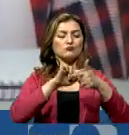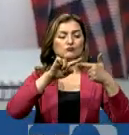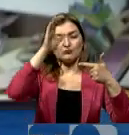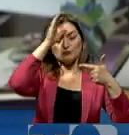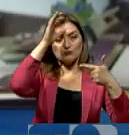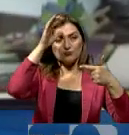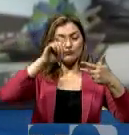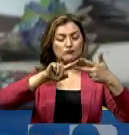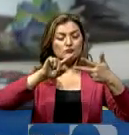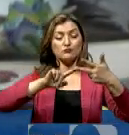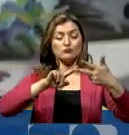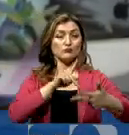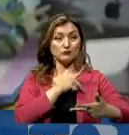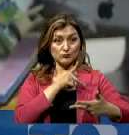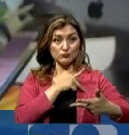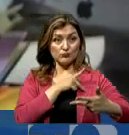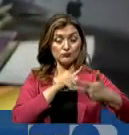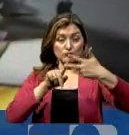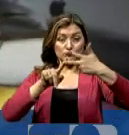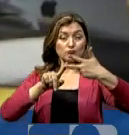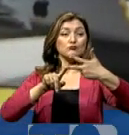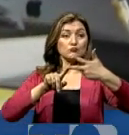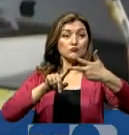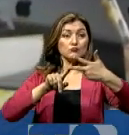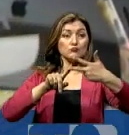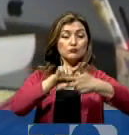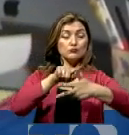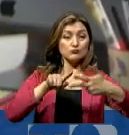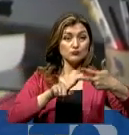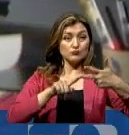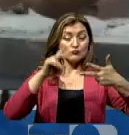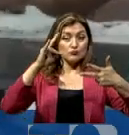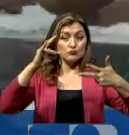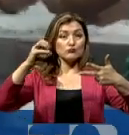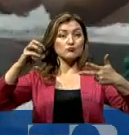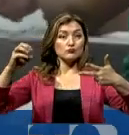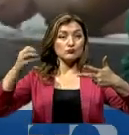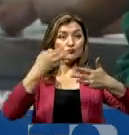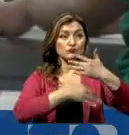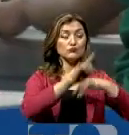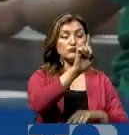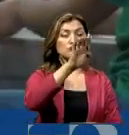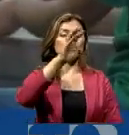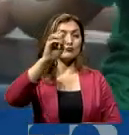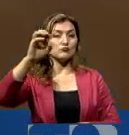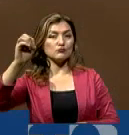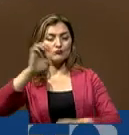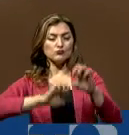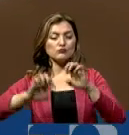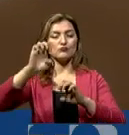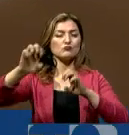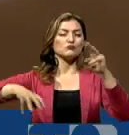católica del ecuador en la escuela politécnica nacional lograron ubicarse entre el puesto 700 de 1400 establecimientos que fueron